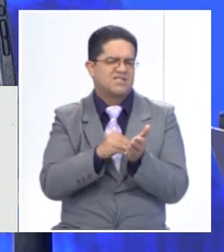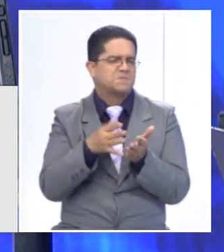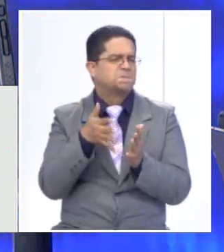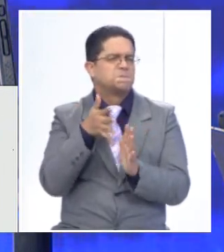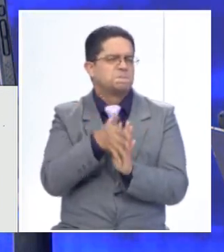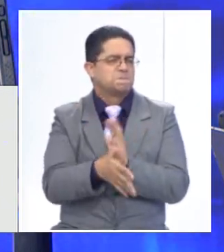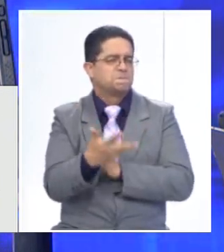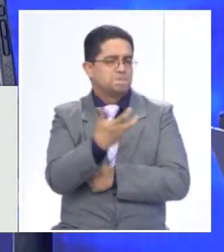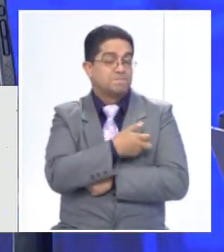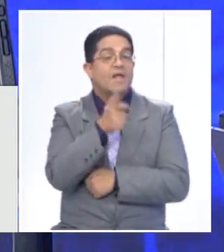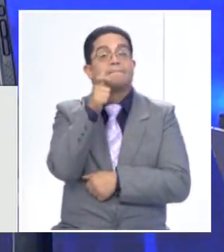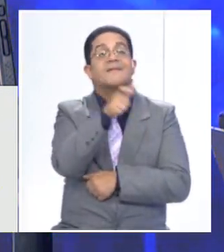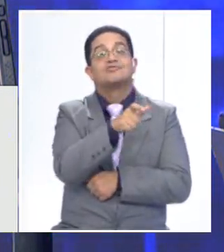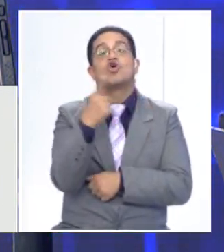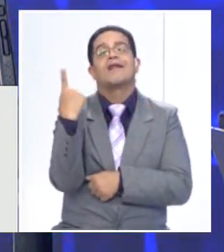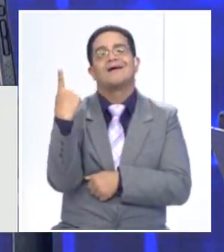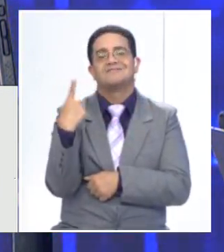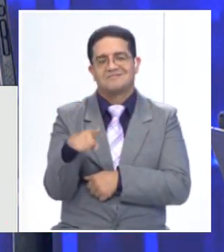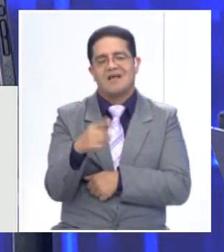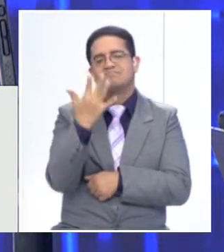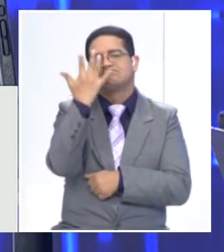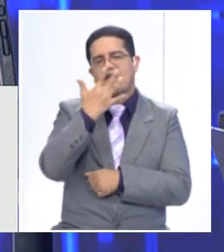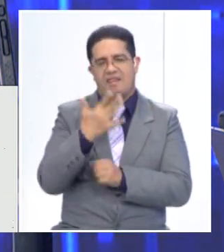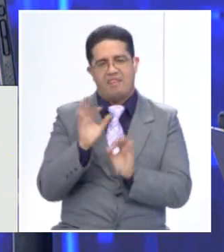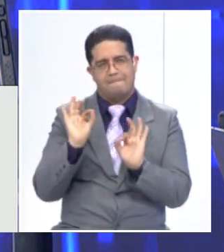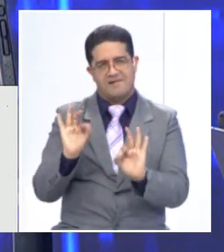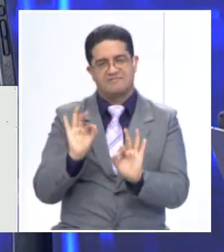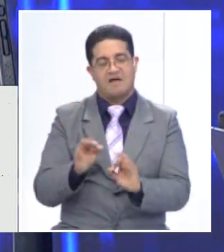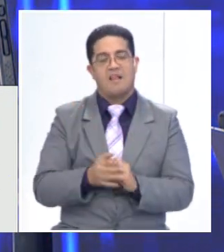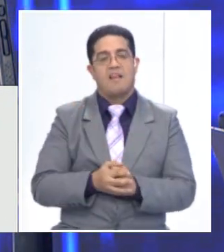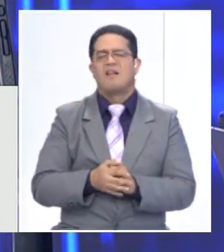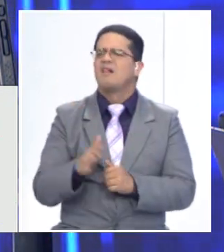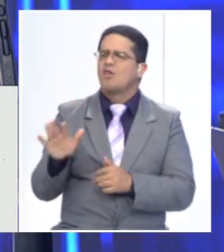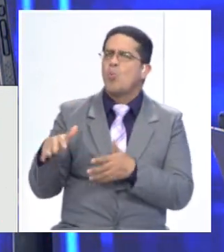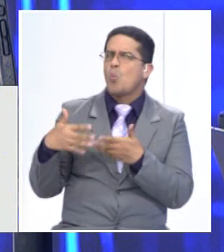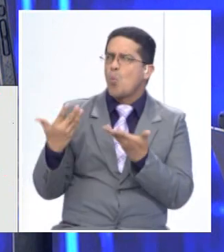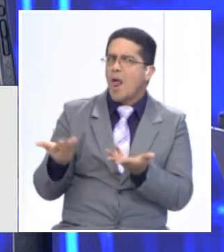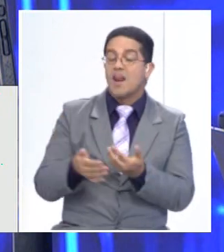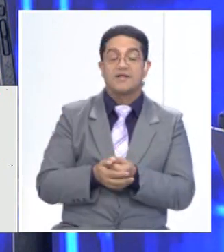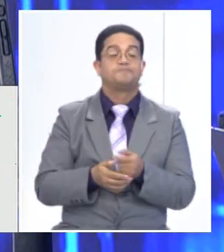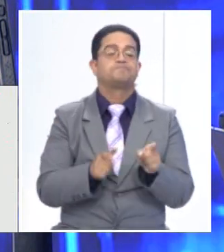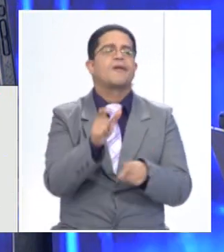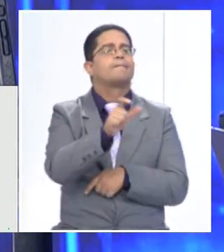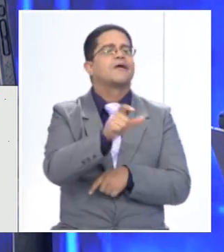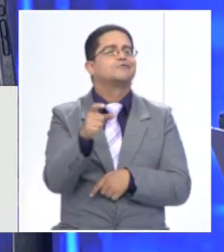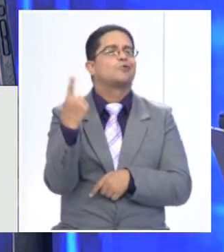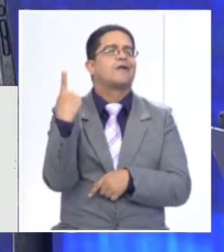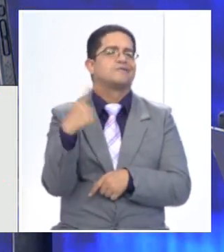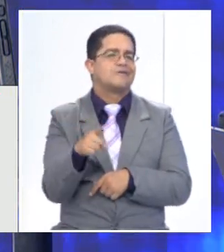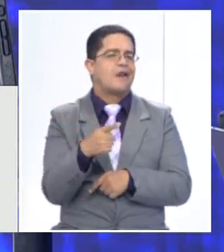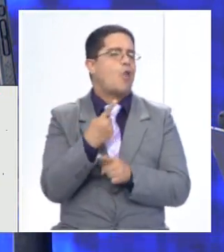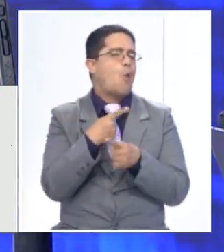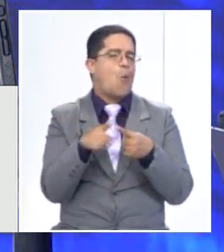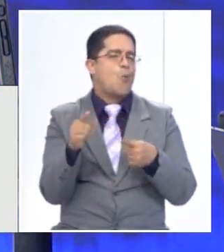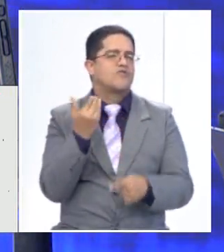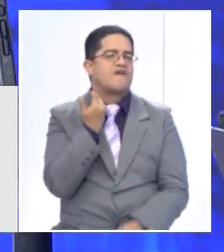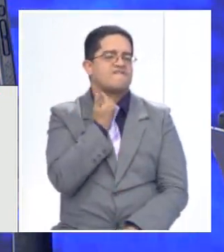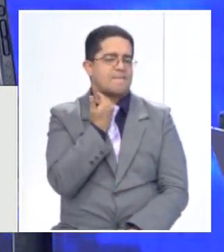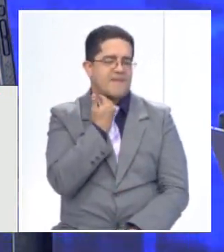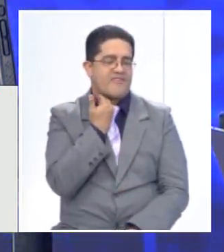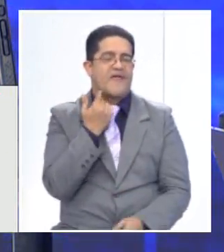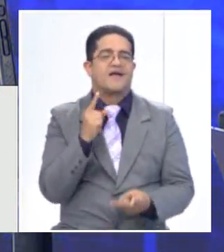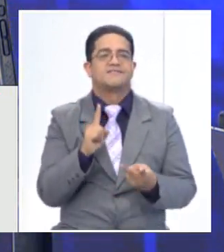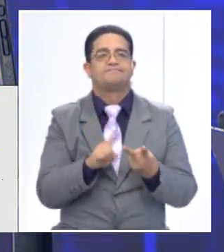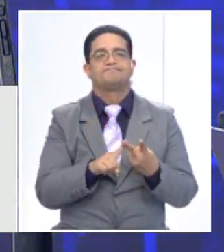pacientes que tienen ciertas indicaciones. ¿Cómo cuáles, doctora? Bueno, hay pacientes, por ejemplo, que tienen patologías de base, ¿verdad? Pacientes